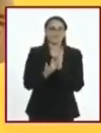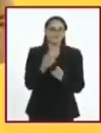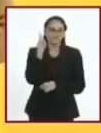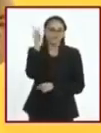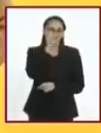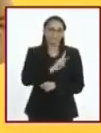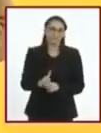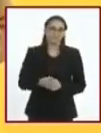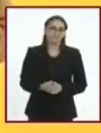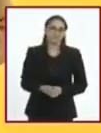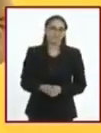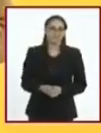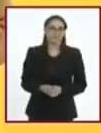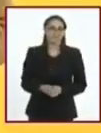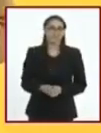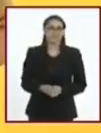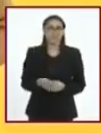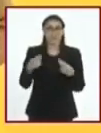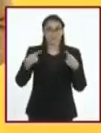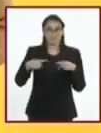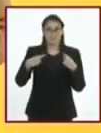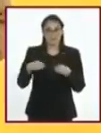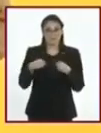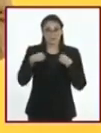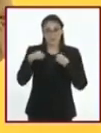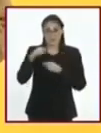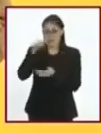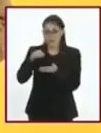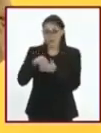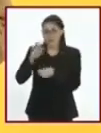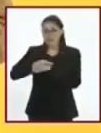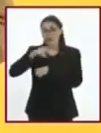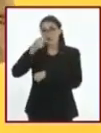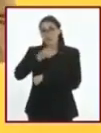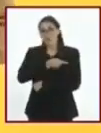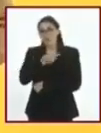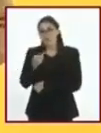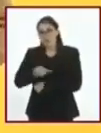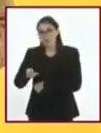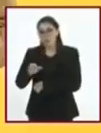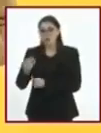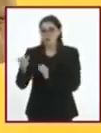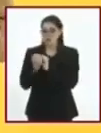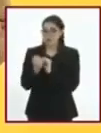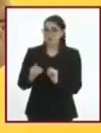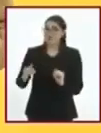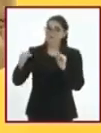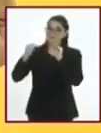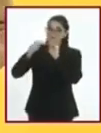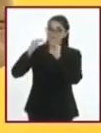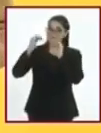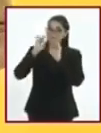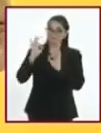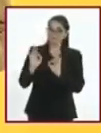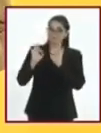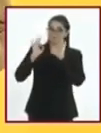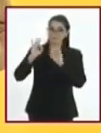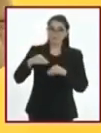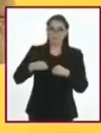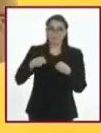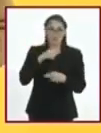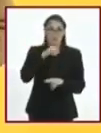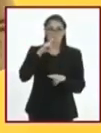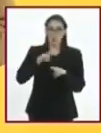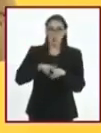pudimos observar, quienes viven en las zonas más vulnerables no tienen las mismas oportunidades para alcanzar una vida digna, es